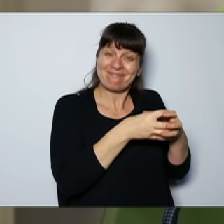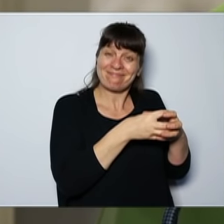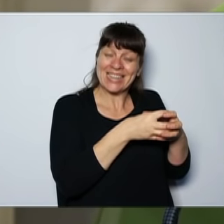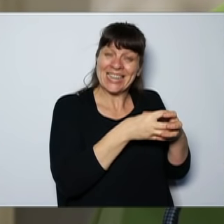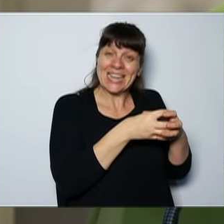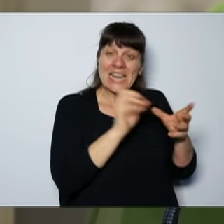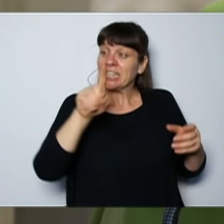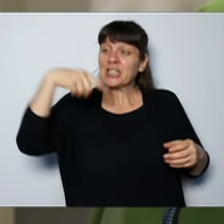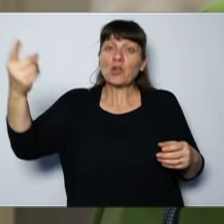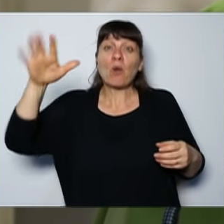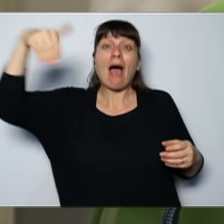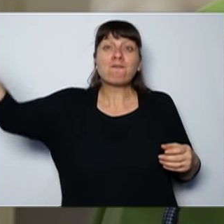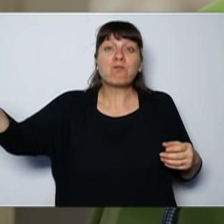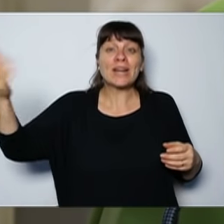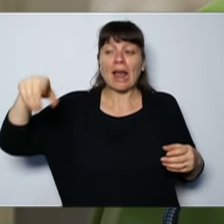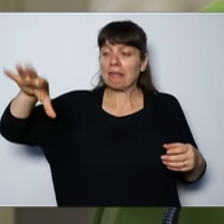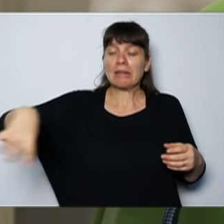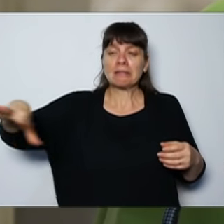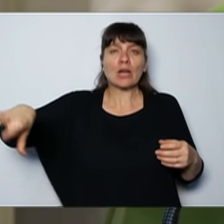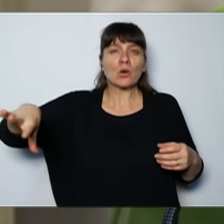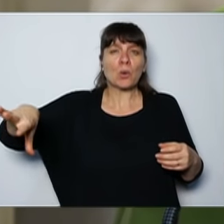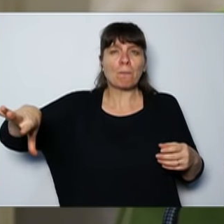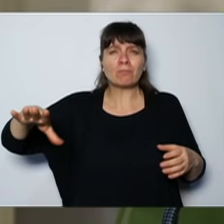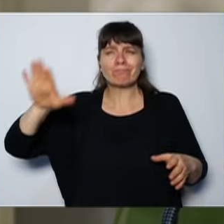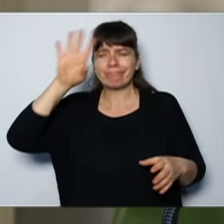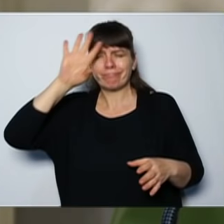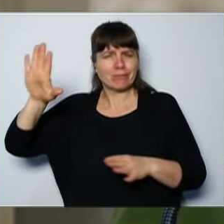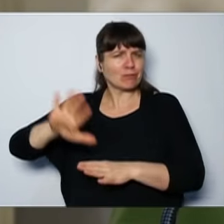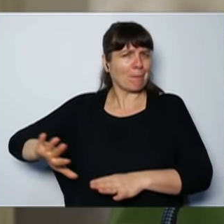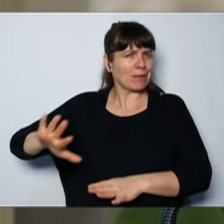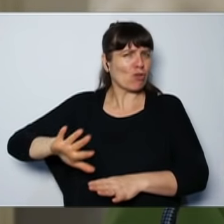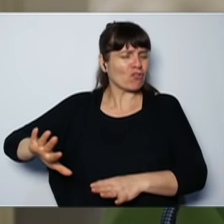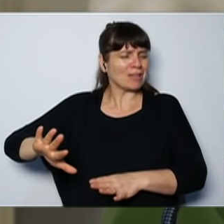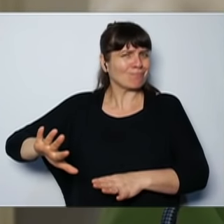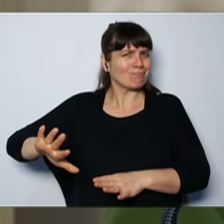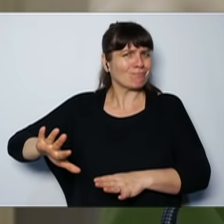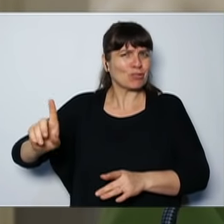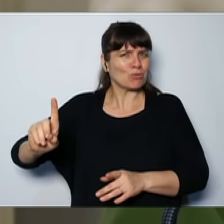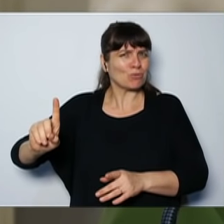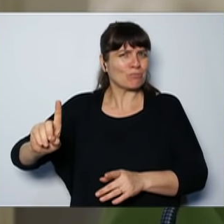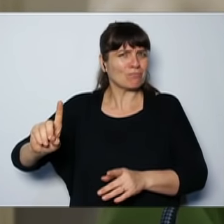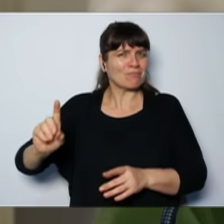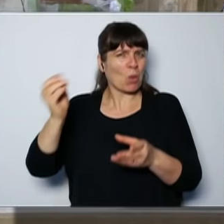Que si hay alguna otra cosa fuera de este grupo, sospechosa,